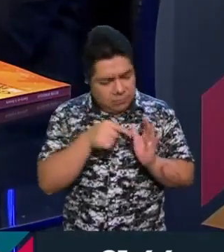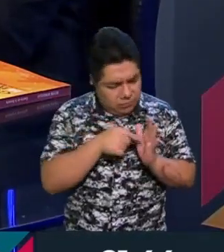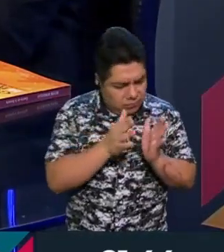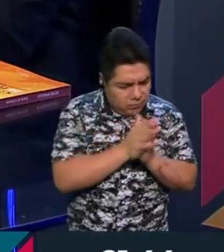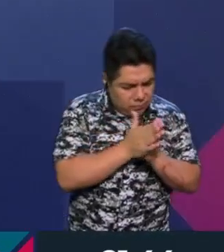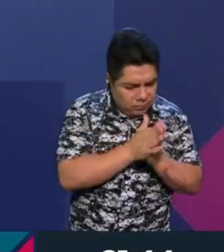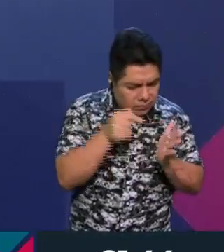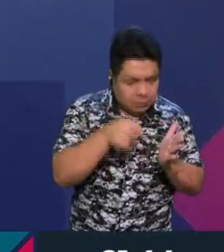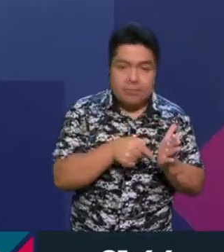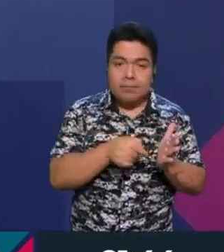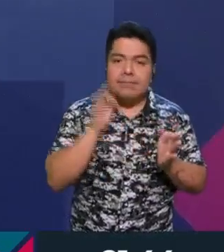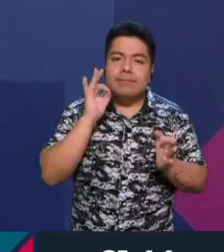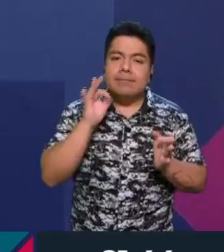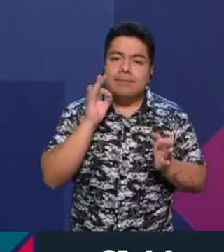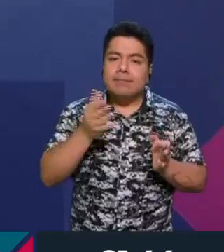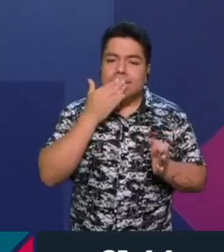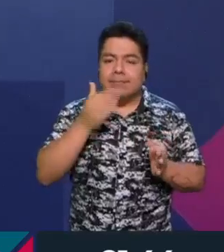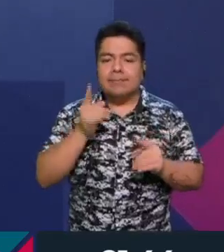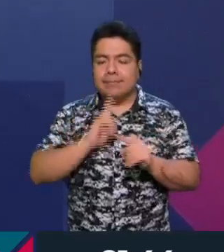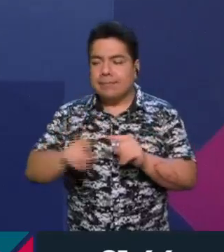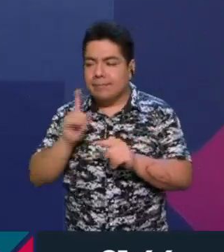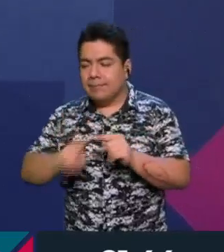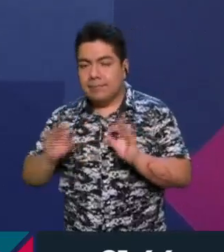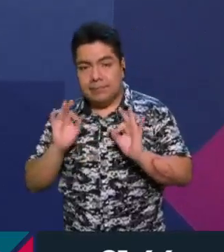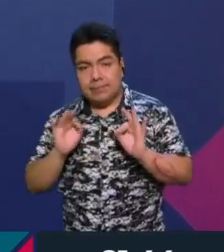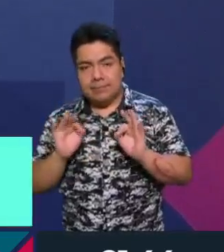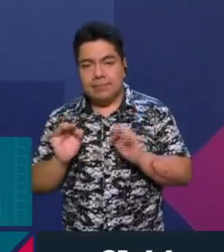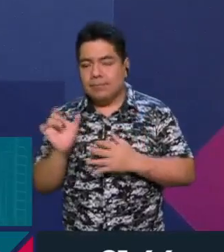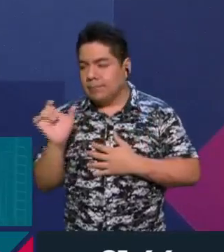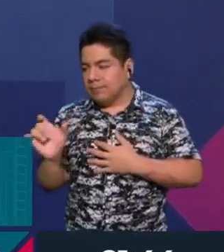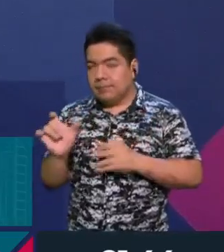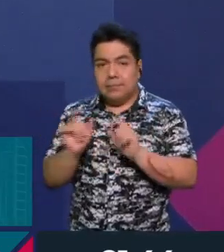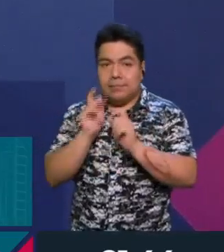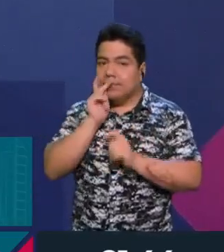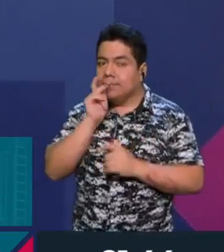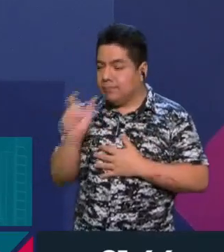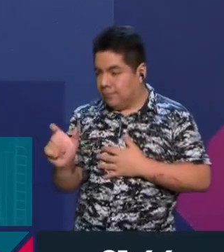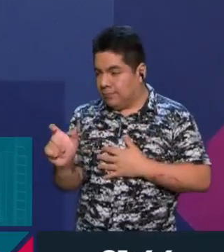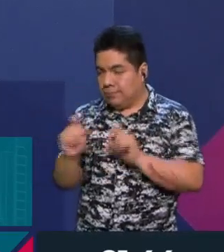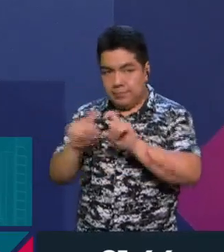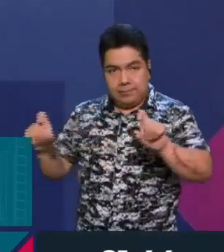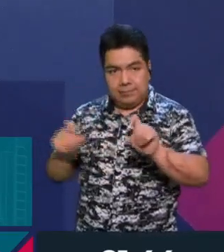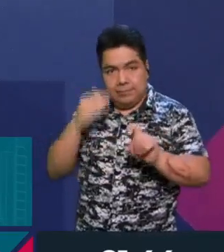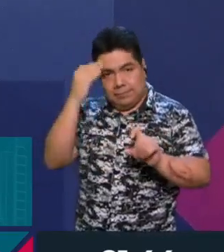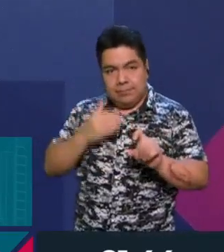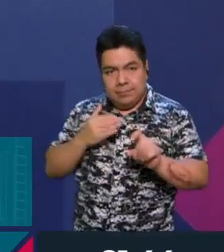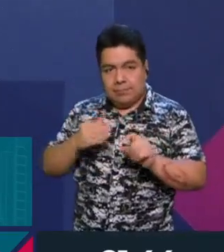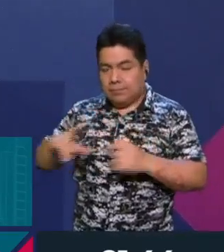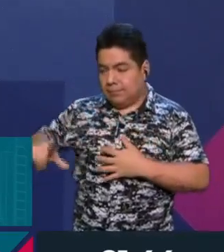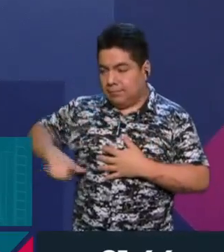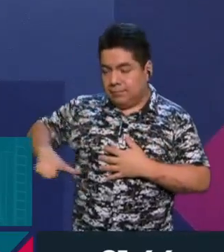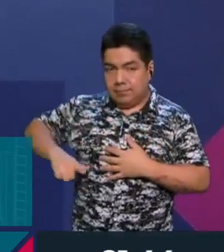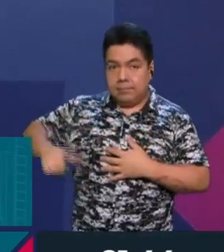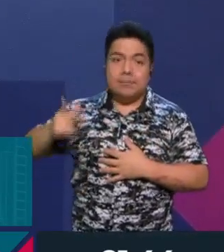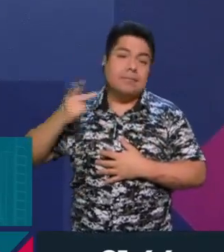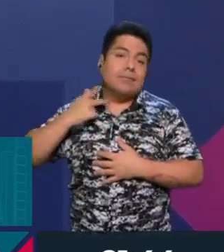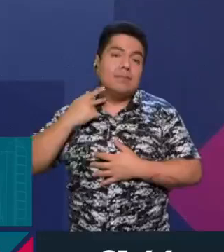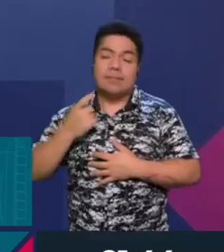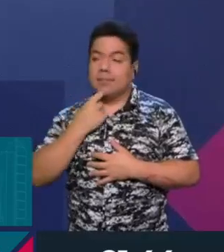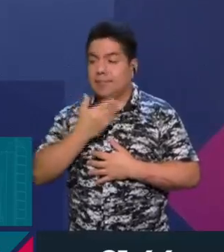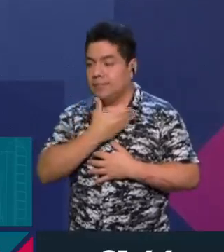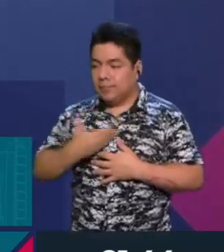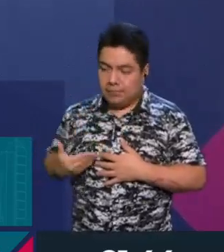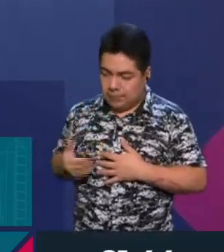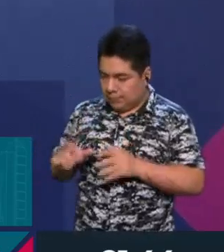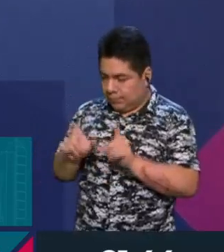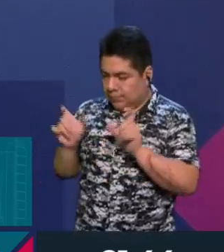alguna manera atiende a una de las frases claves en la gestión política de López Obrador